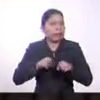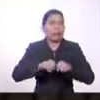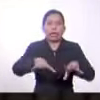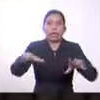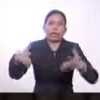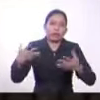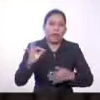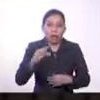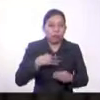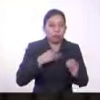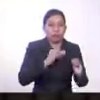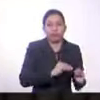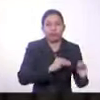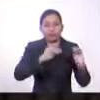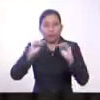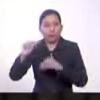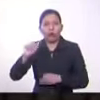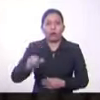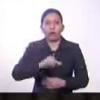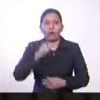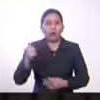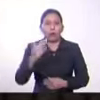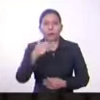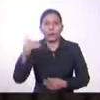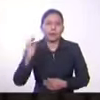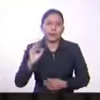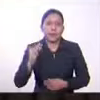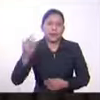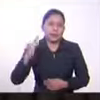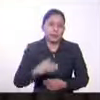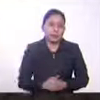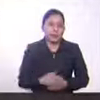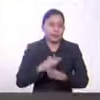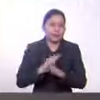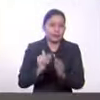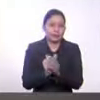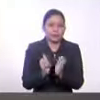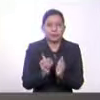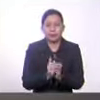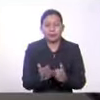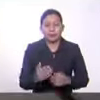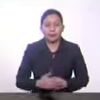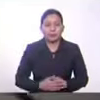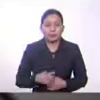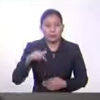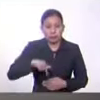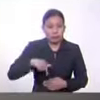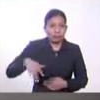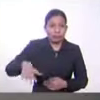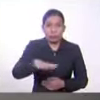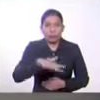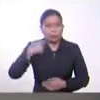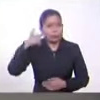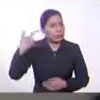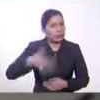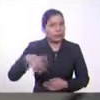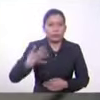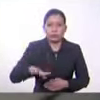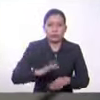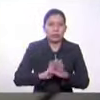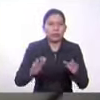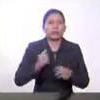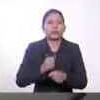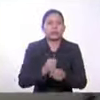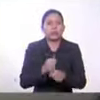decidimos venirnos para emigrar, para no correr riesgos. Porque aquí ya estamos alejados del peligro